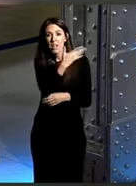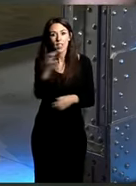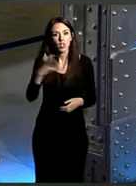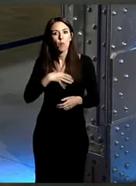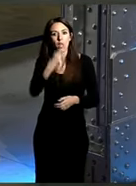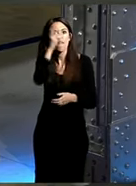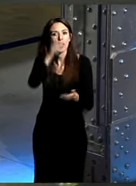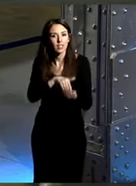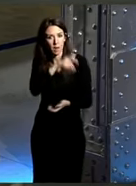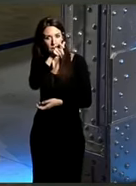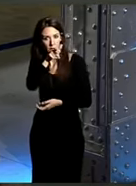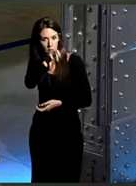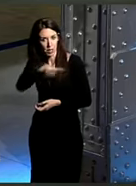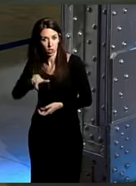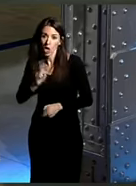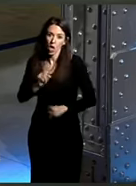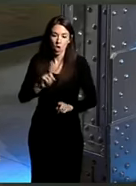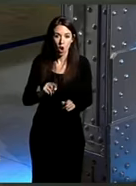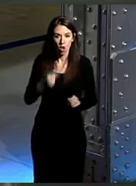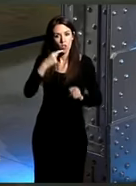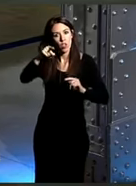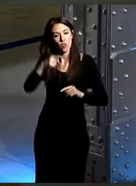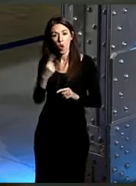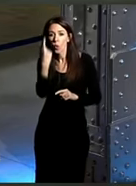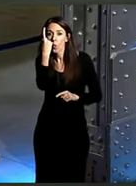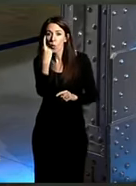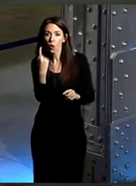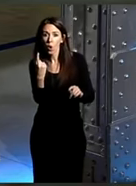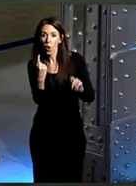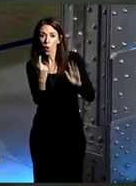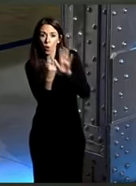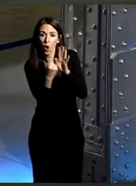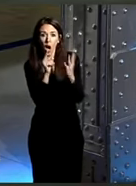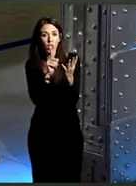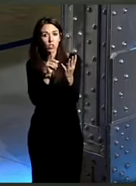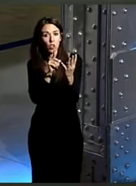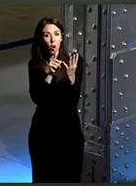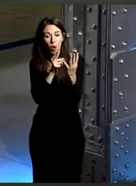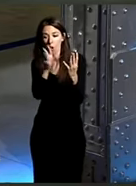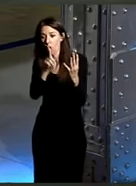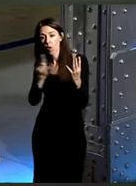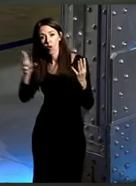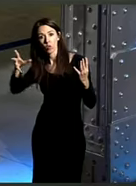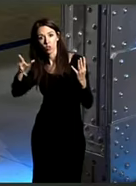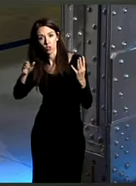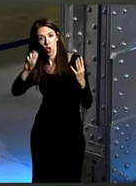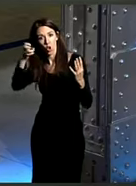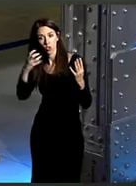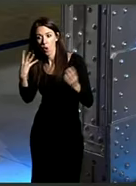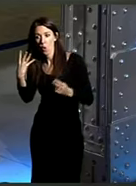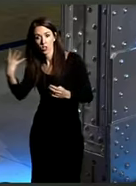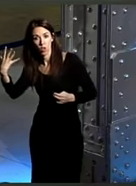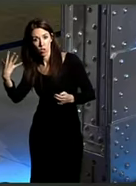poner 20.000 personas, ¿viste? Y no, y vos vas una piecita y hay 4 o 5 que están haciendo esto, y hay otra piecita y 4 o 5